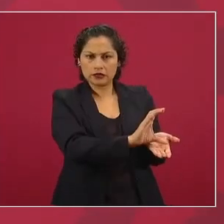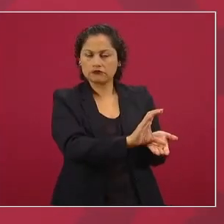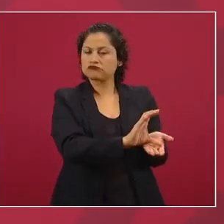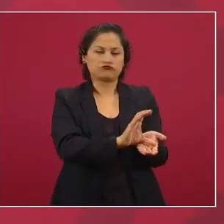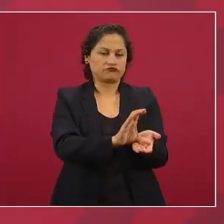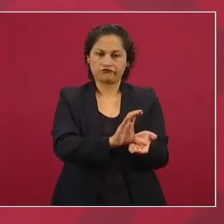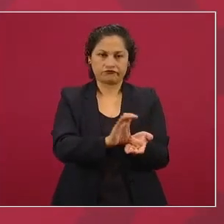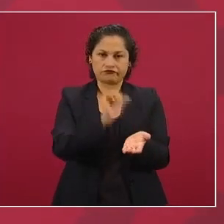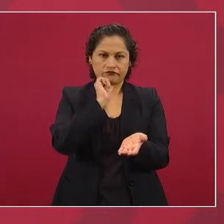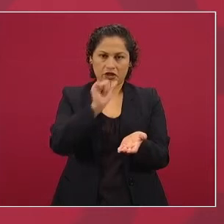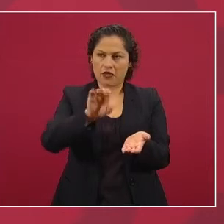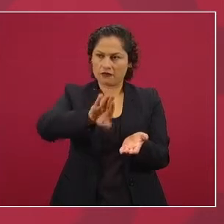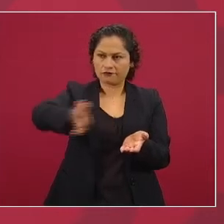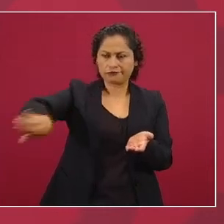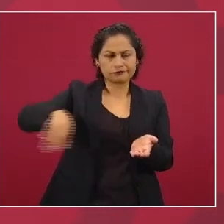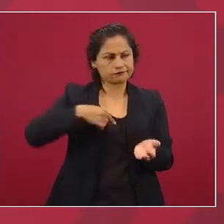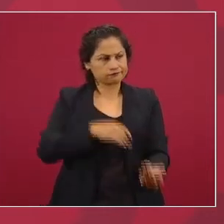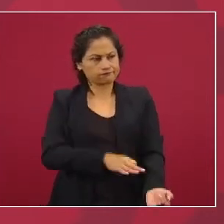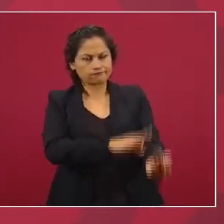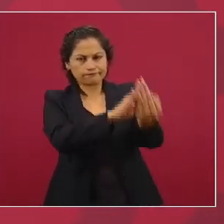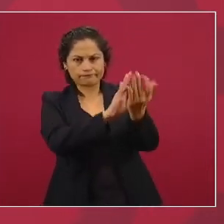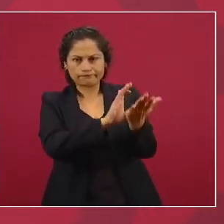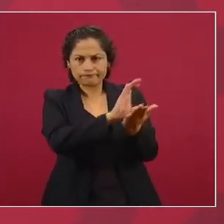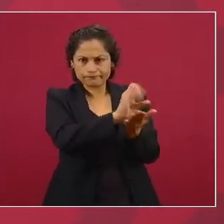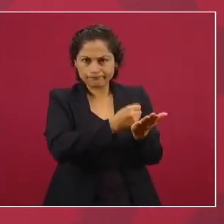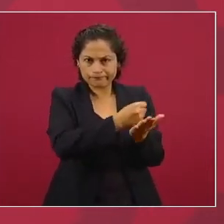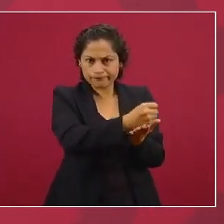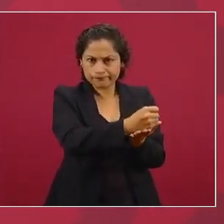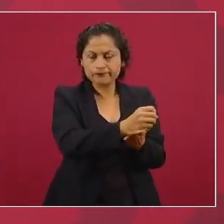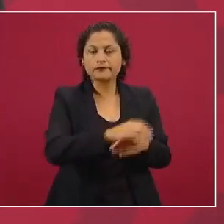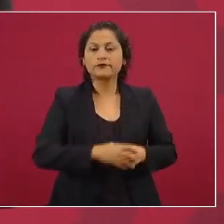y que puedan utilizar el dinero